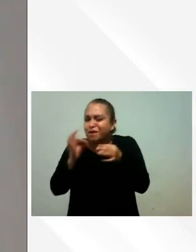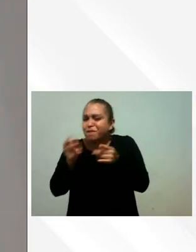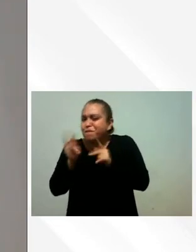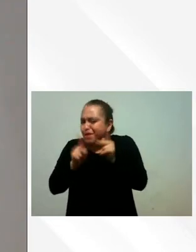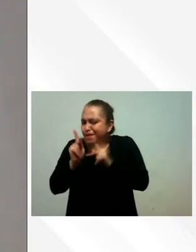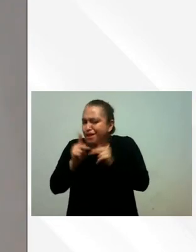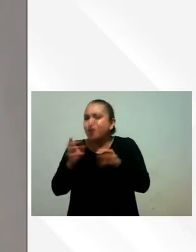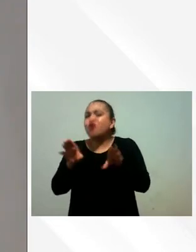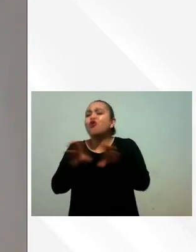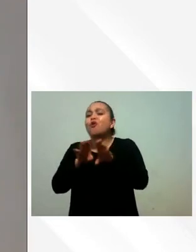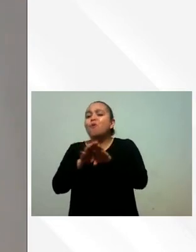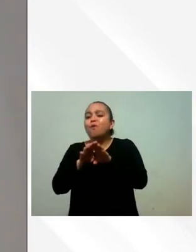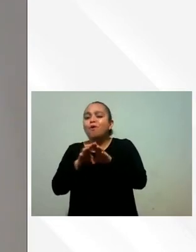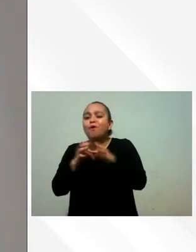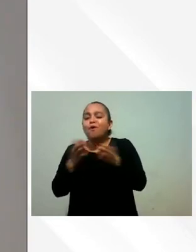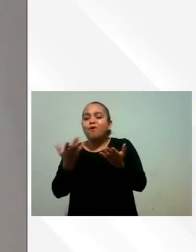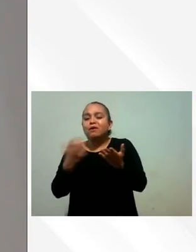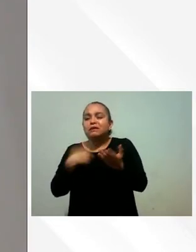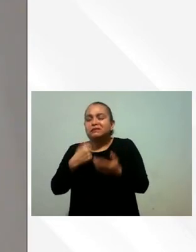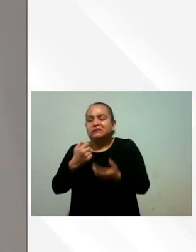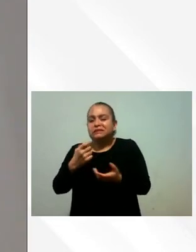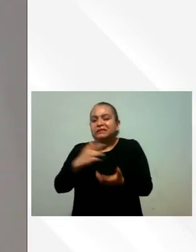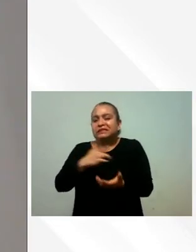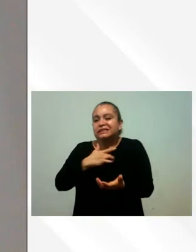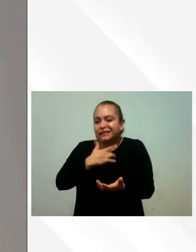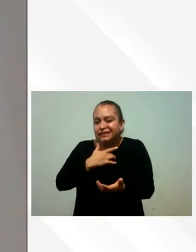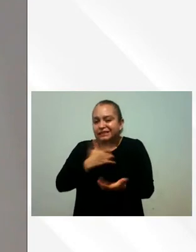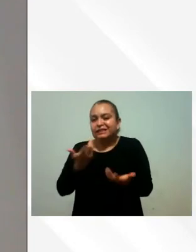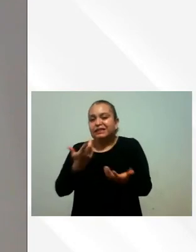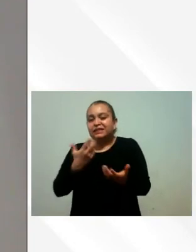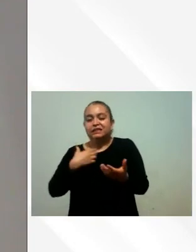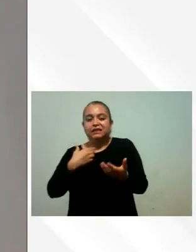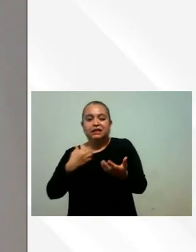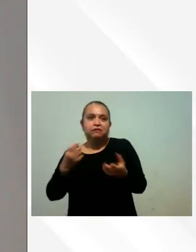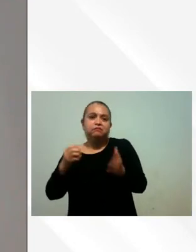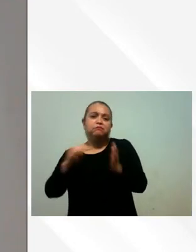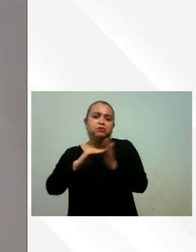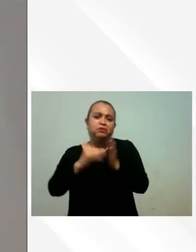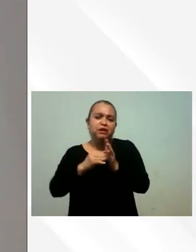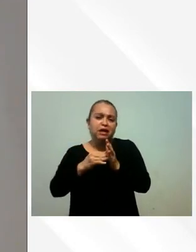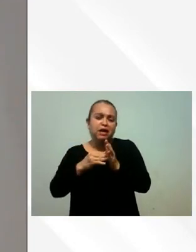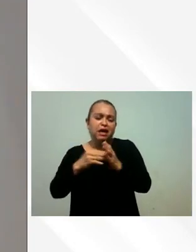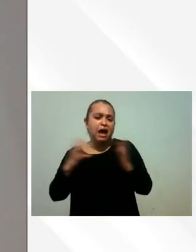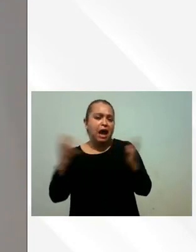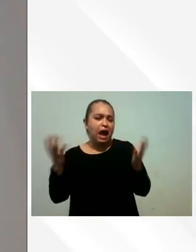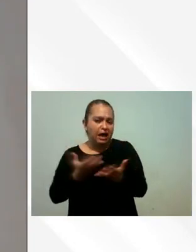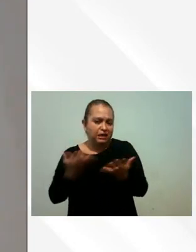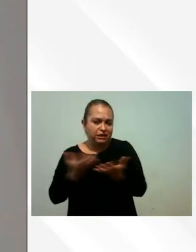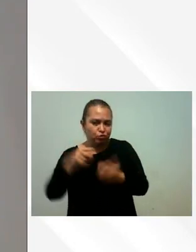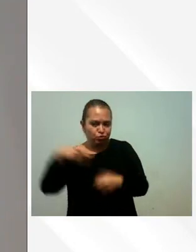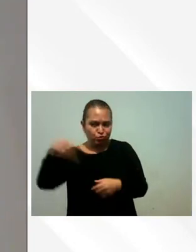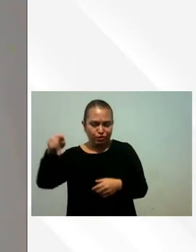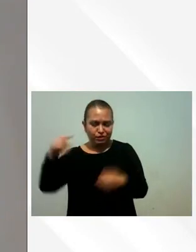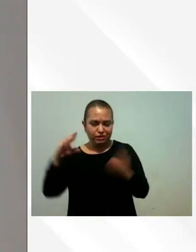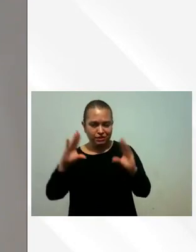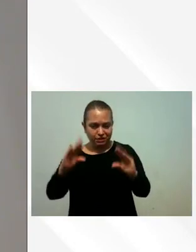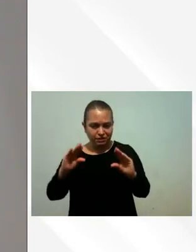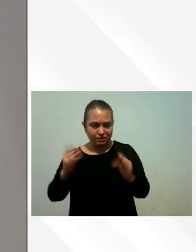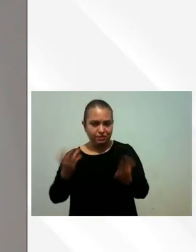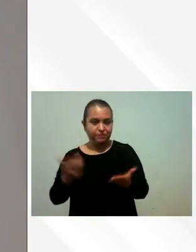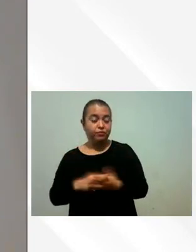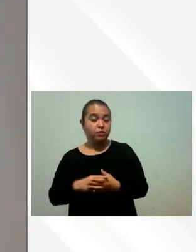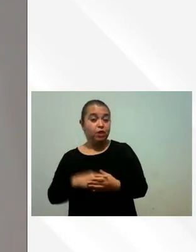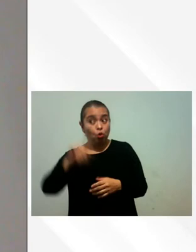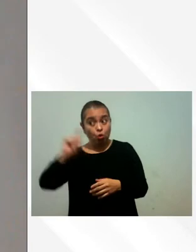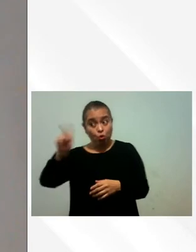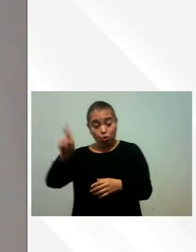instituto ya también ahí estamos dando cursos para que ustedes puedan venir y ver cómo es que nosotros les ayudamos a que esto pueda